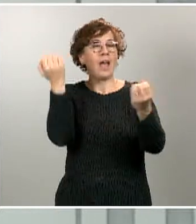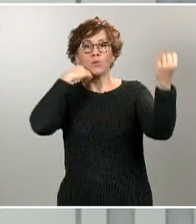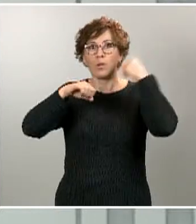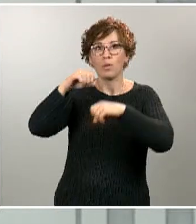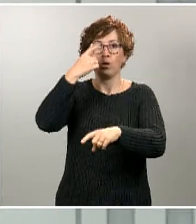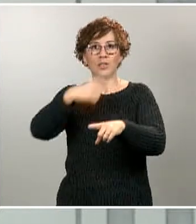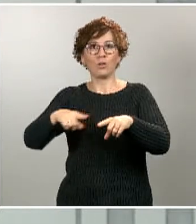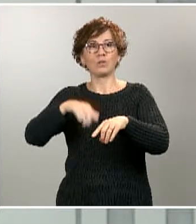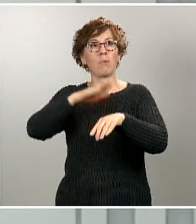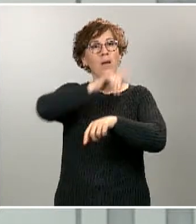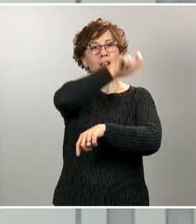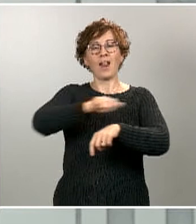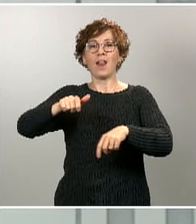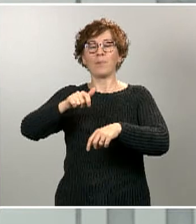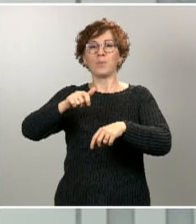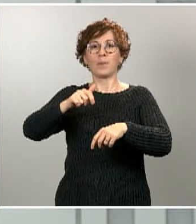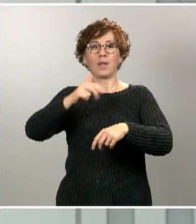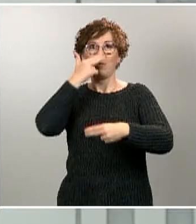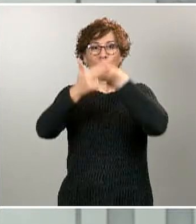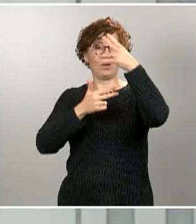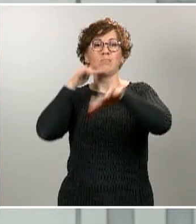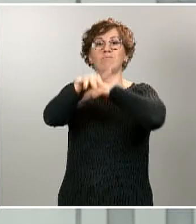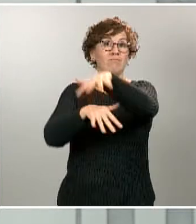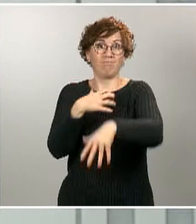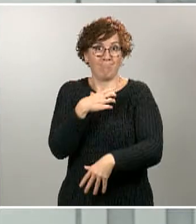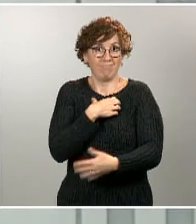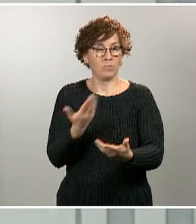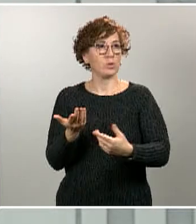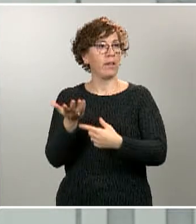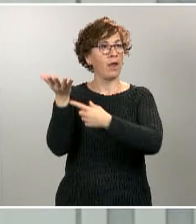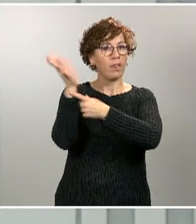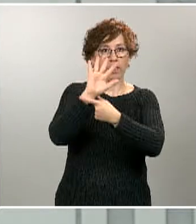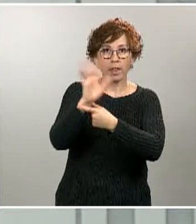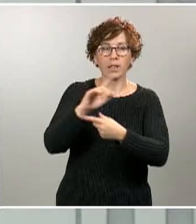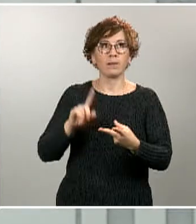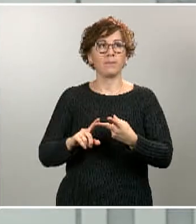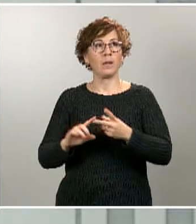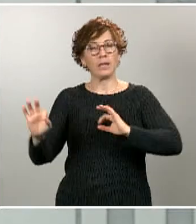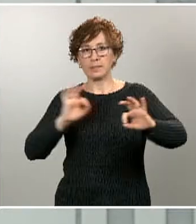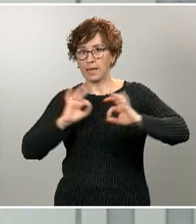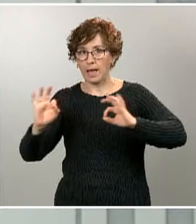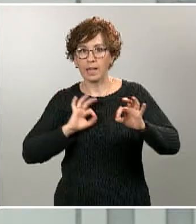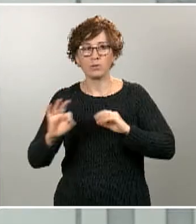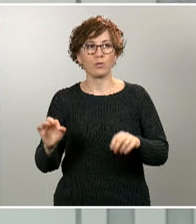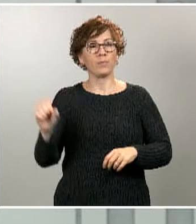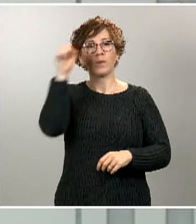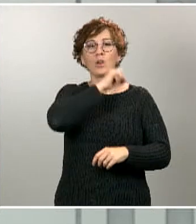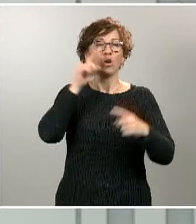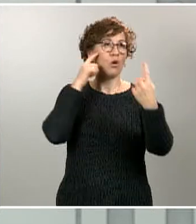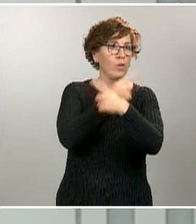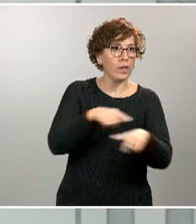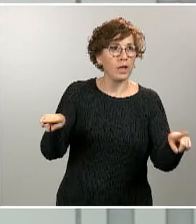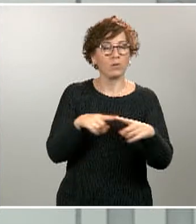público se pueda reunir, y estamos hablando del mundo del cine, en el mundo del teatro, en el mundo de los conciertos, de la música, de todo aquello